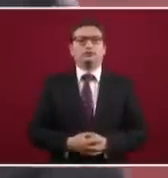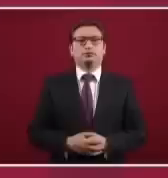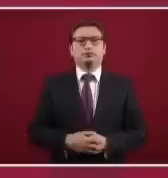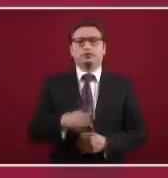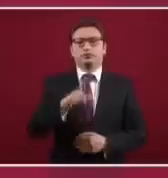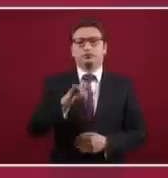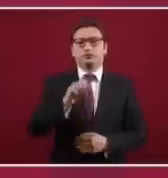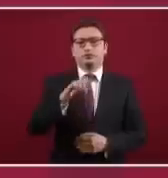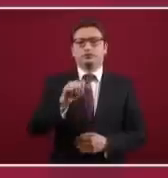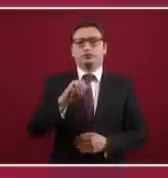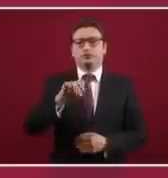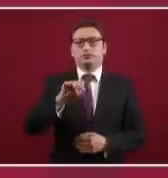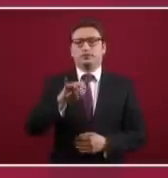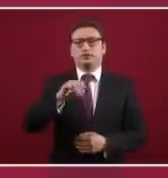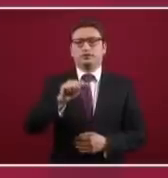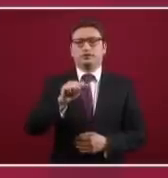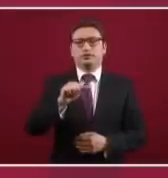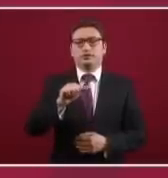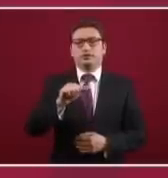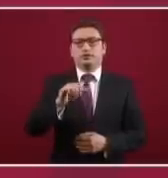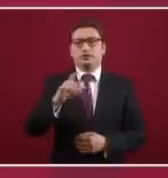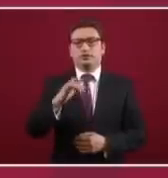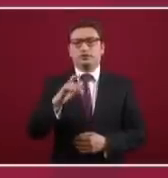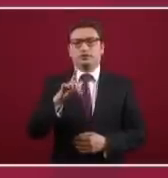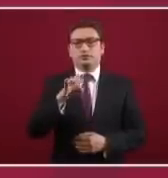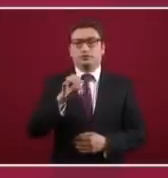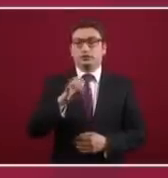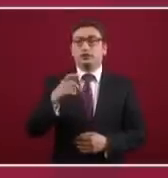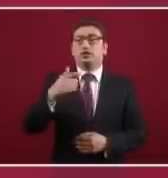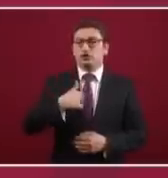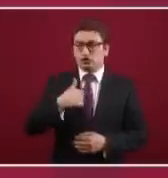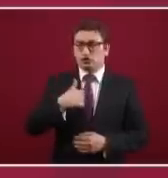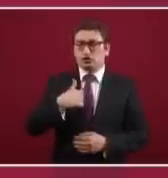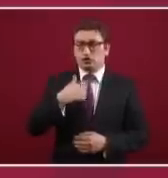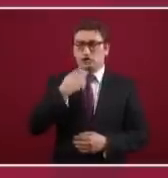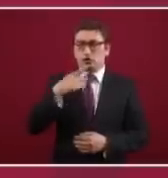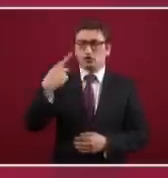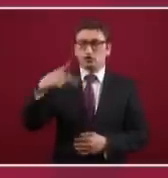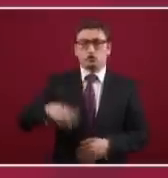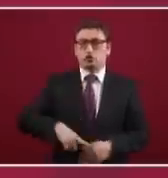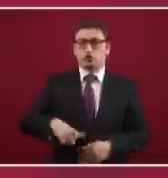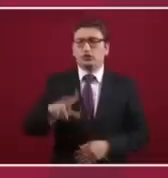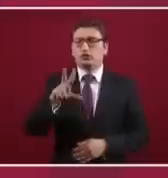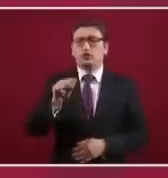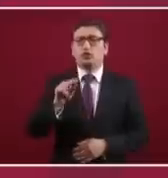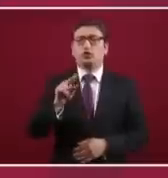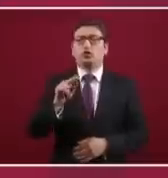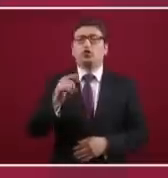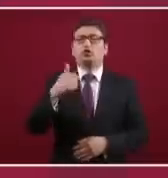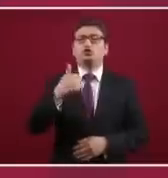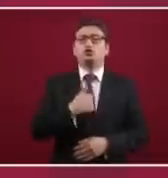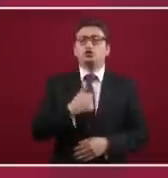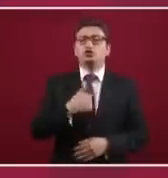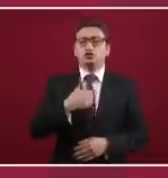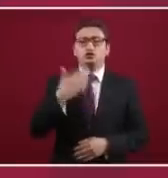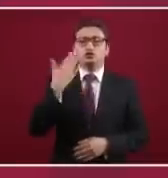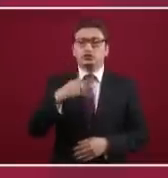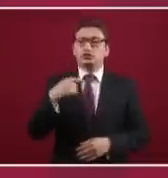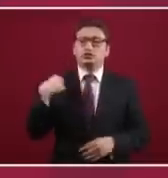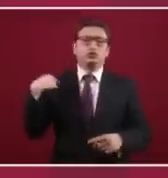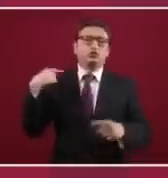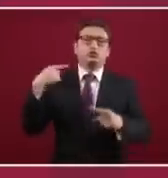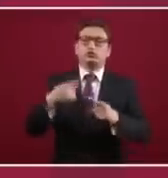Luisa María Alcalde. Presidente, eso está más que evidente. No, yo no estoy diciendo que es su gobierno. Eso se ha venido haciendo